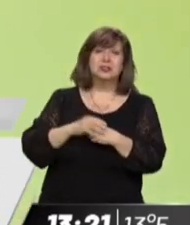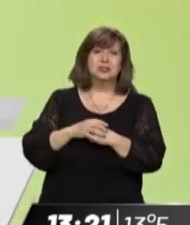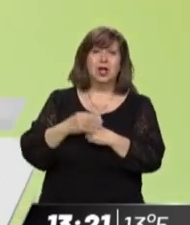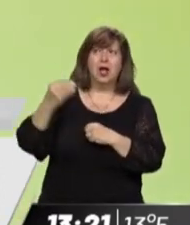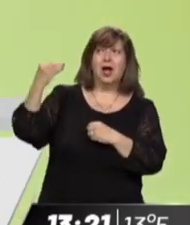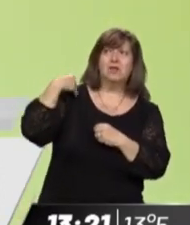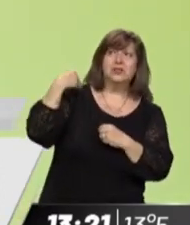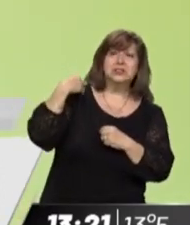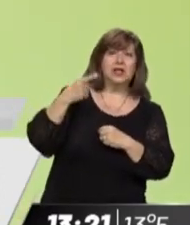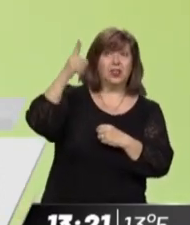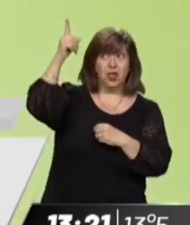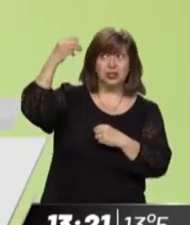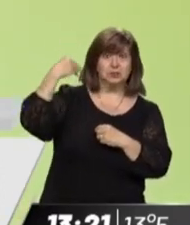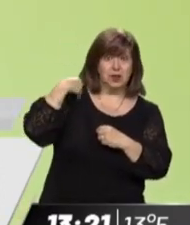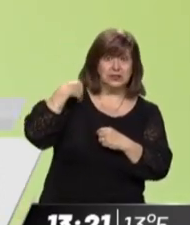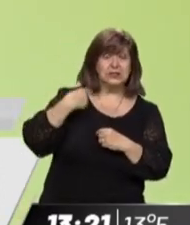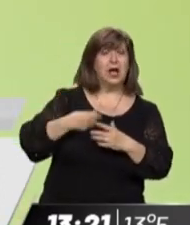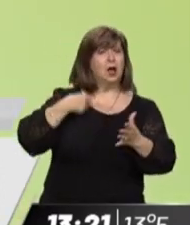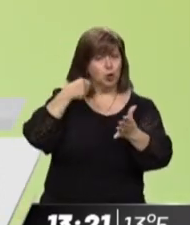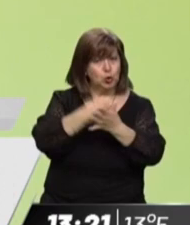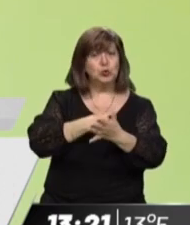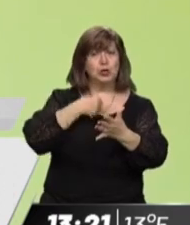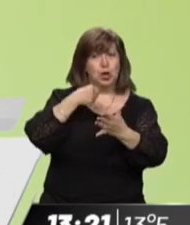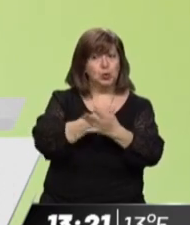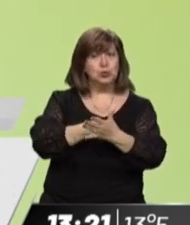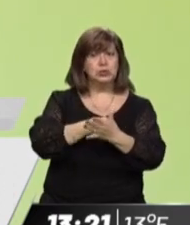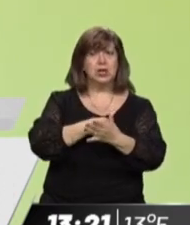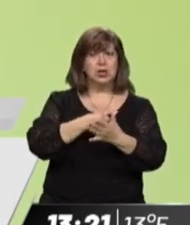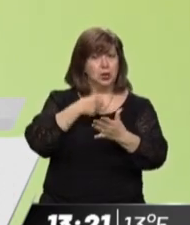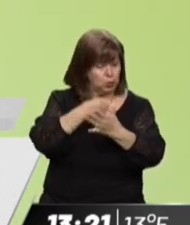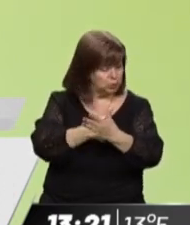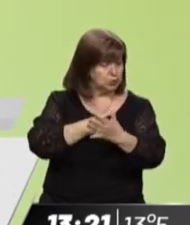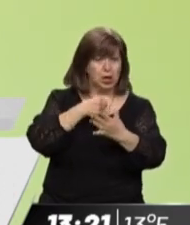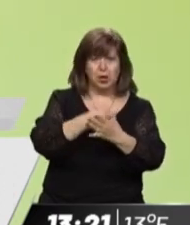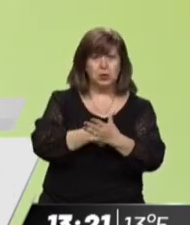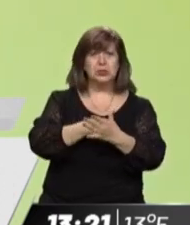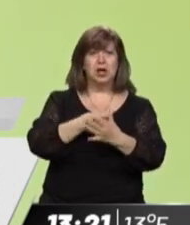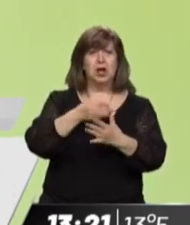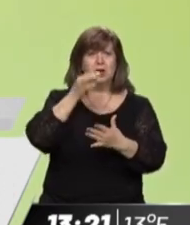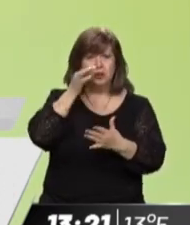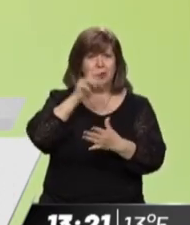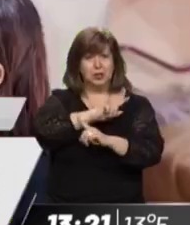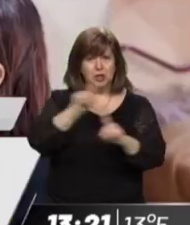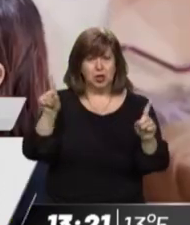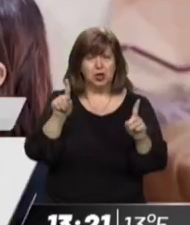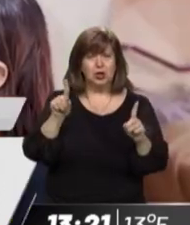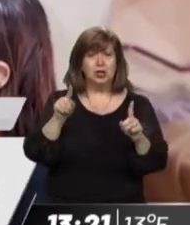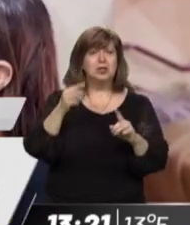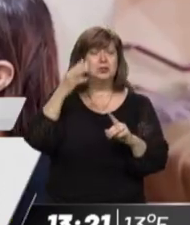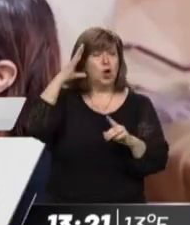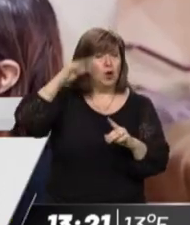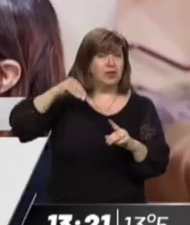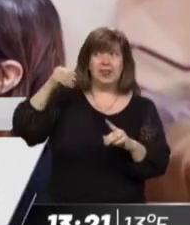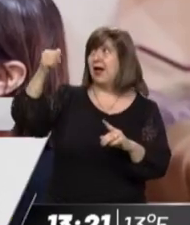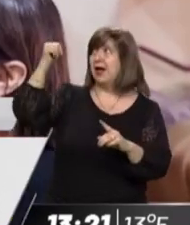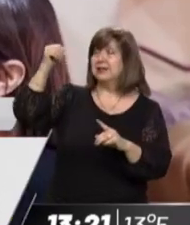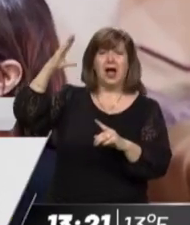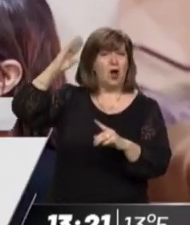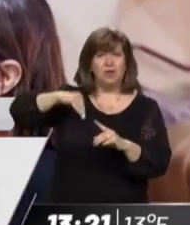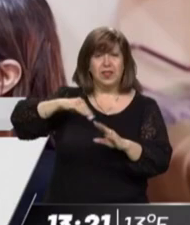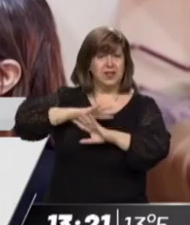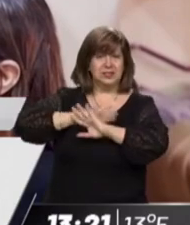rinda. Que siga para adelante. Eso me dice todos los días. Que no mire hacia atrás.